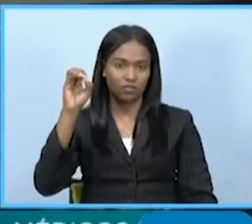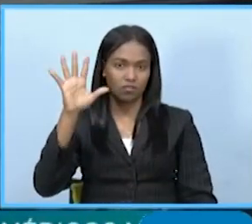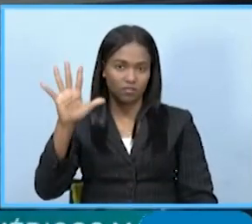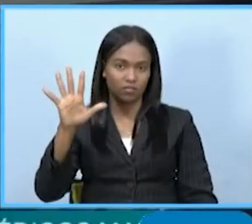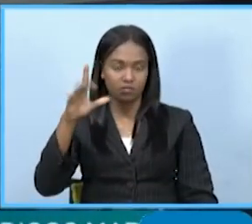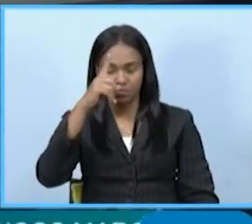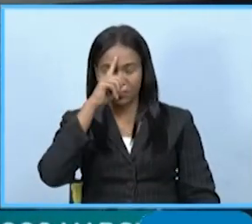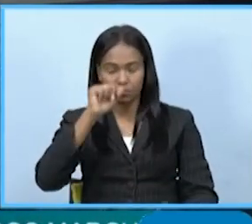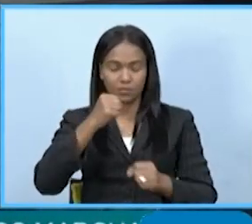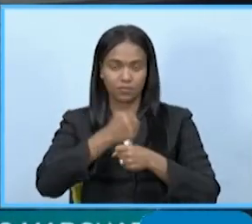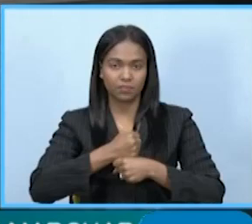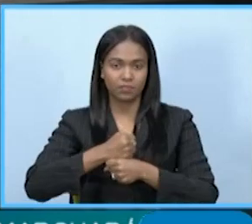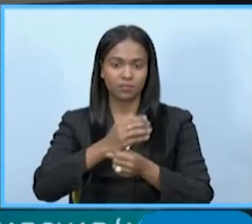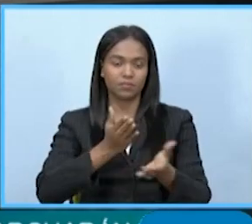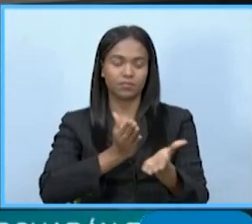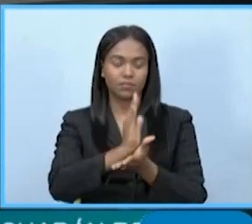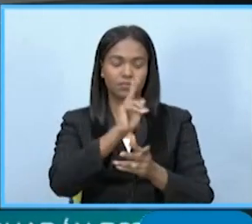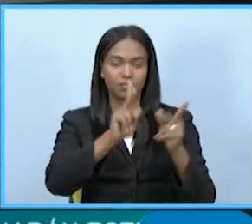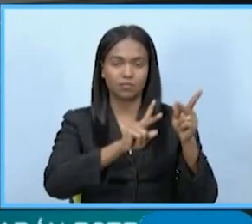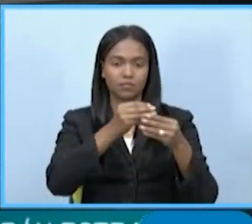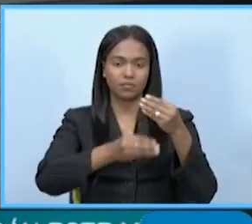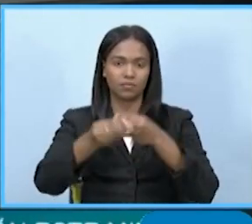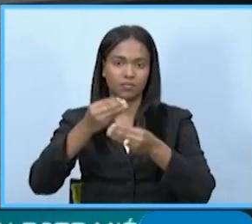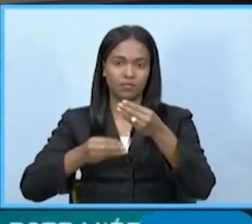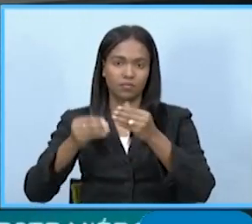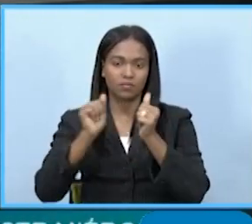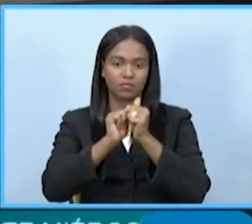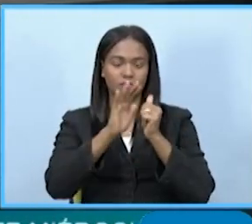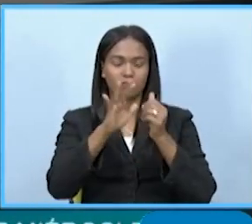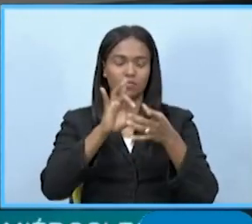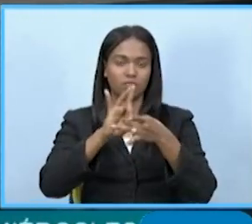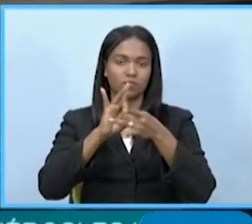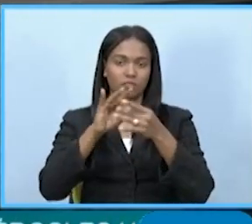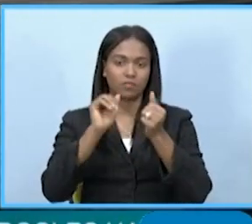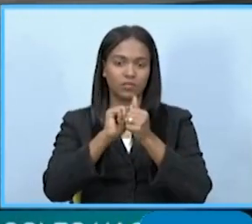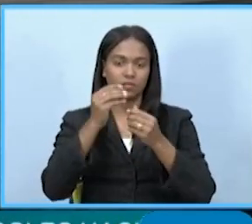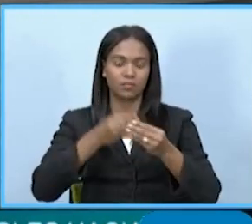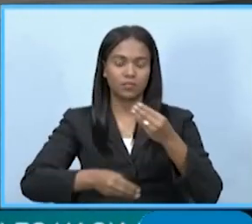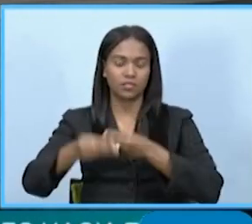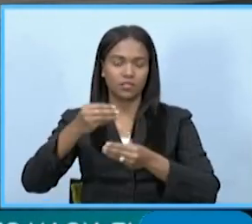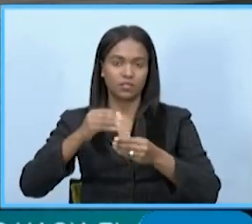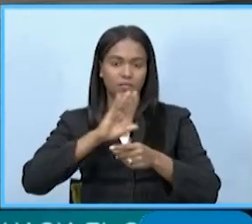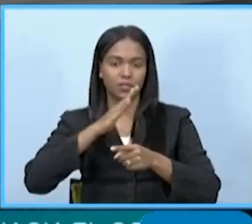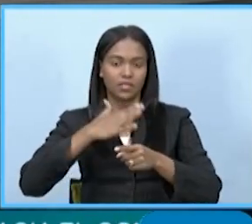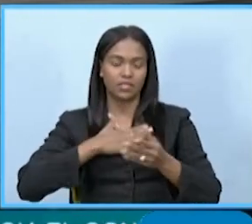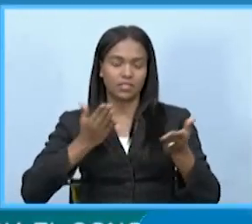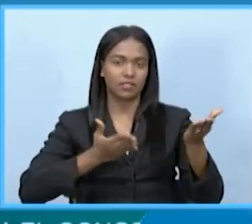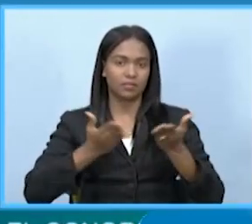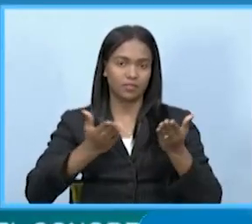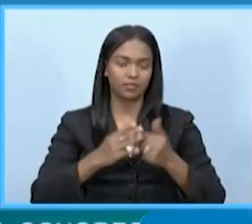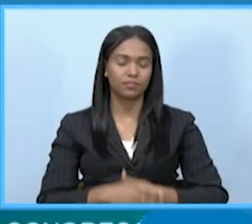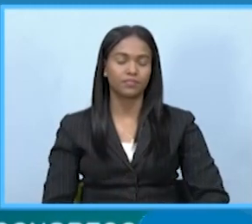358-05 para proteger los derechos de los consumidores en su relación con el mercado de bienes y servicios.